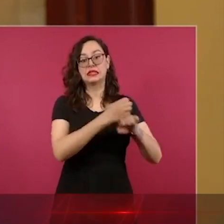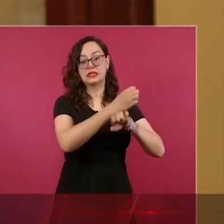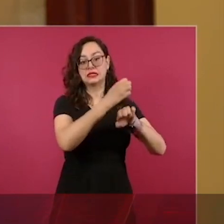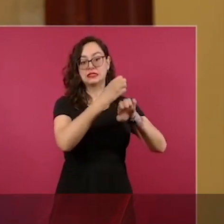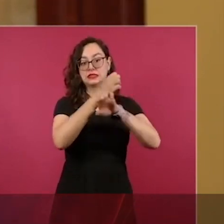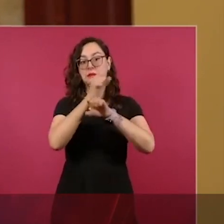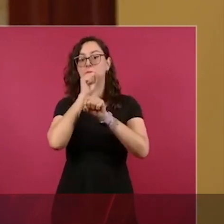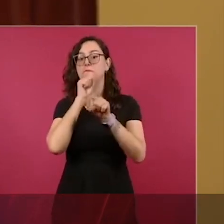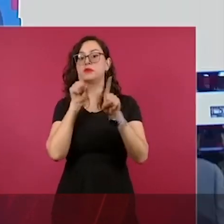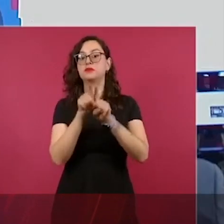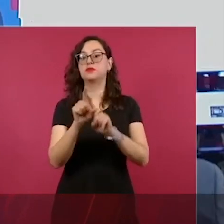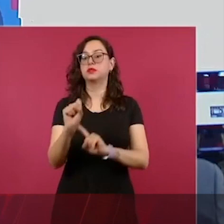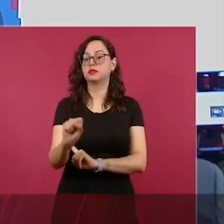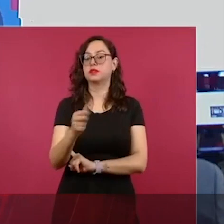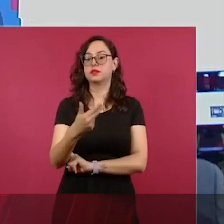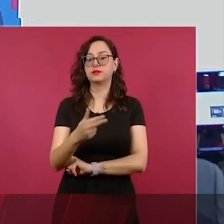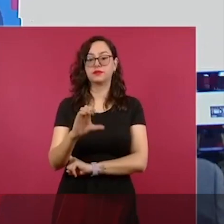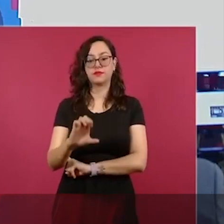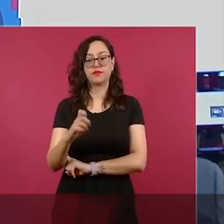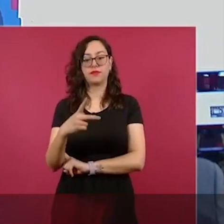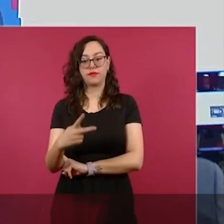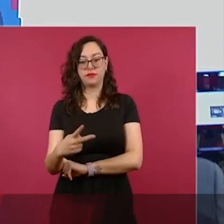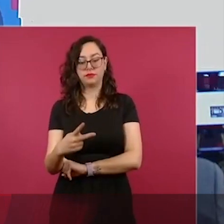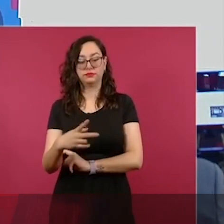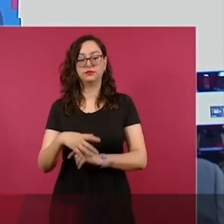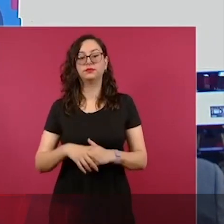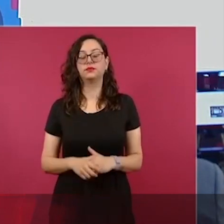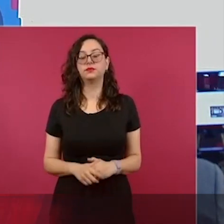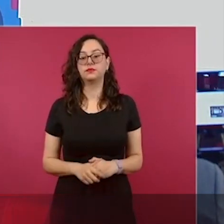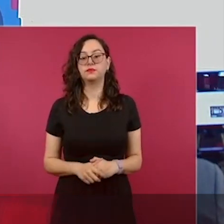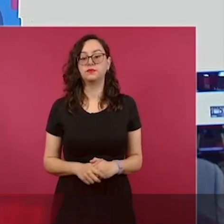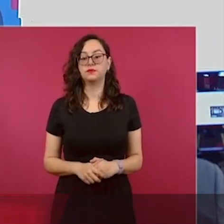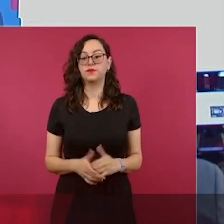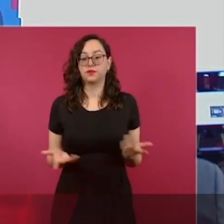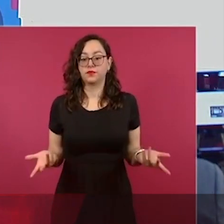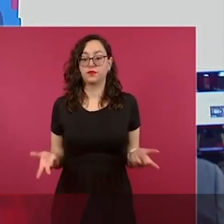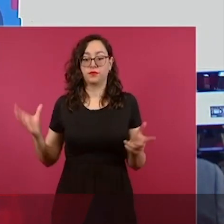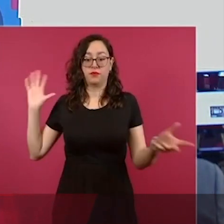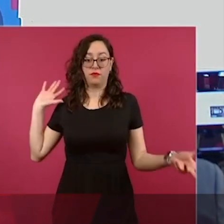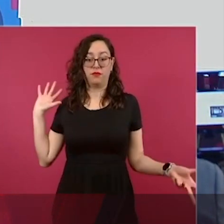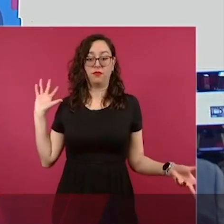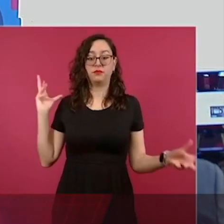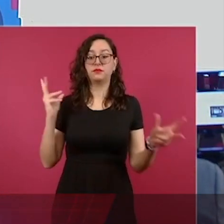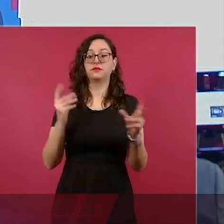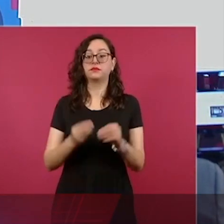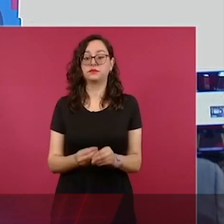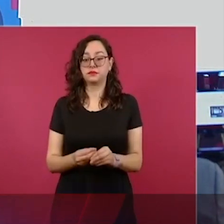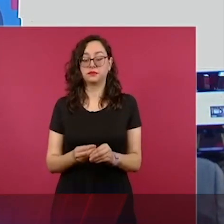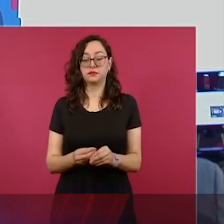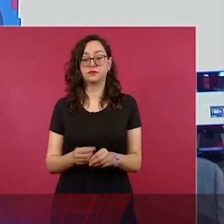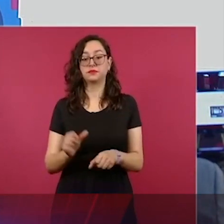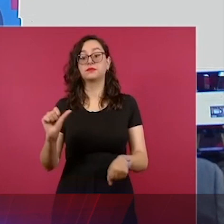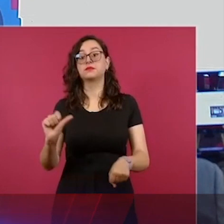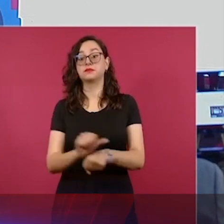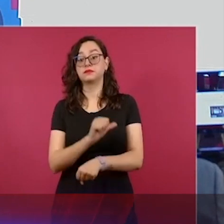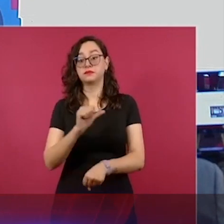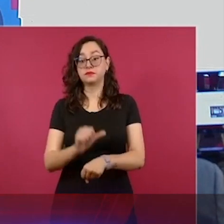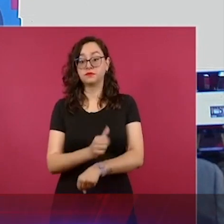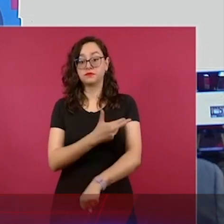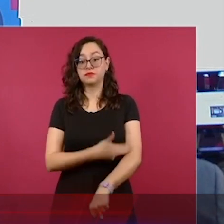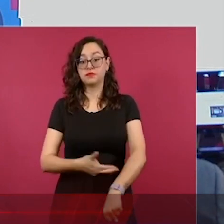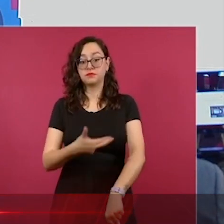de Hacienda. El reporte nos dice hoy que se han regularizado 2